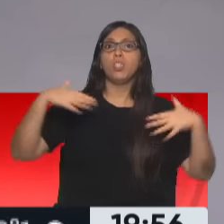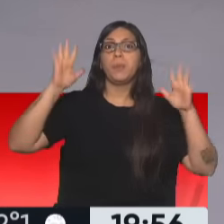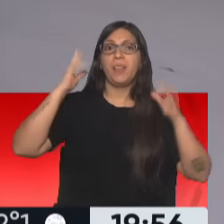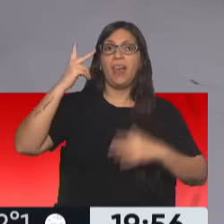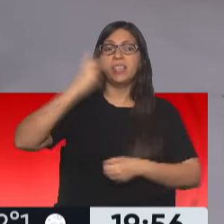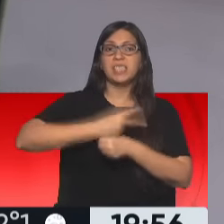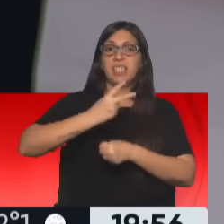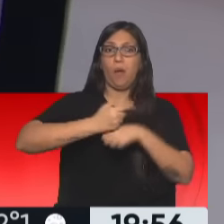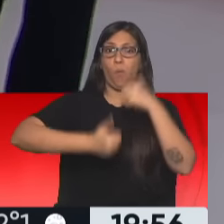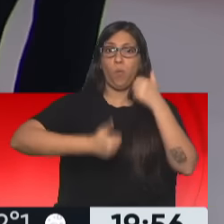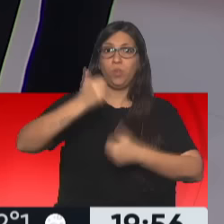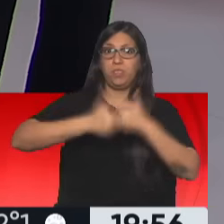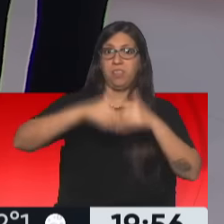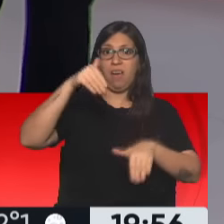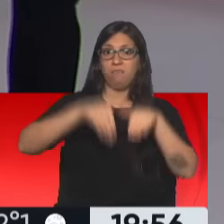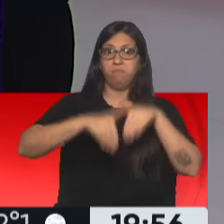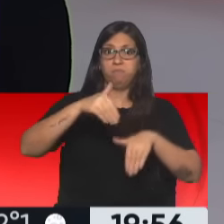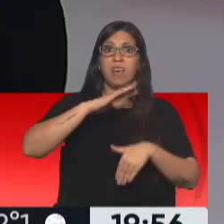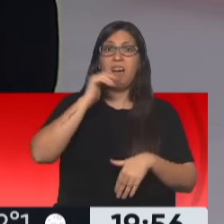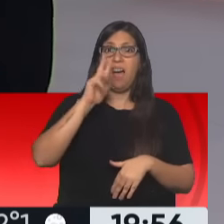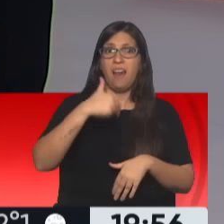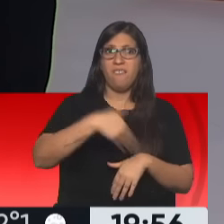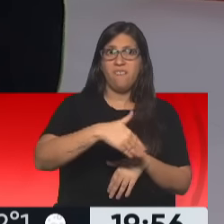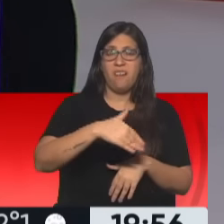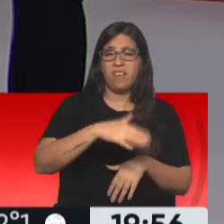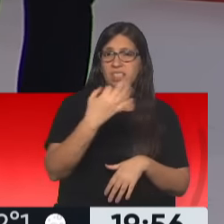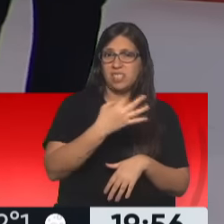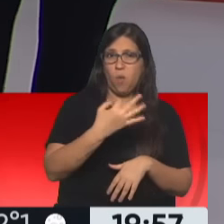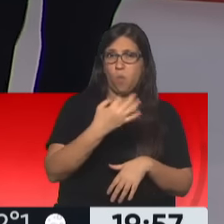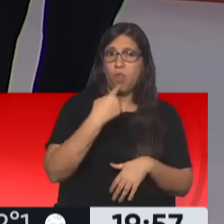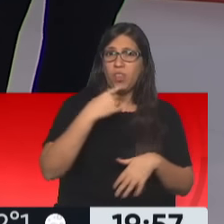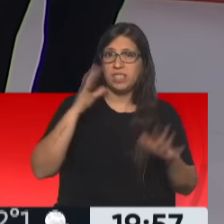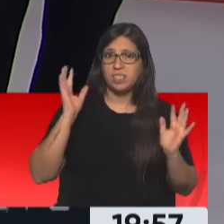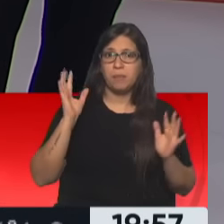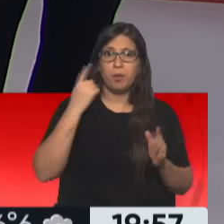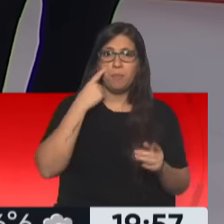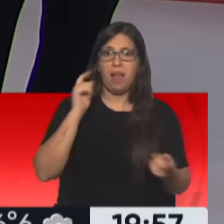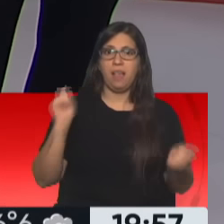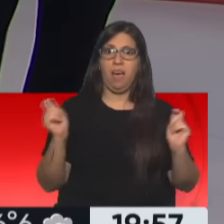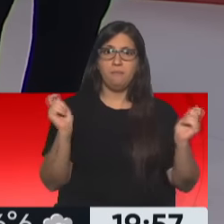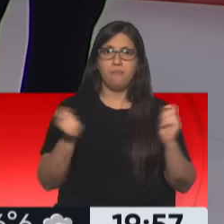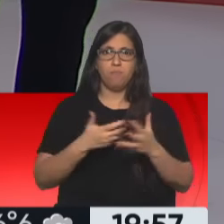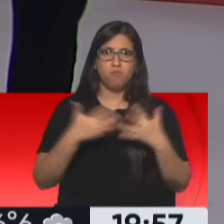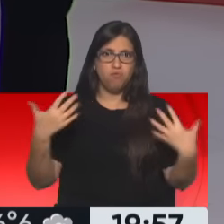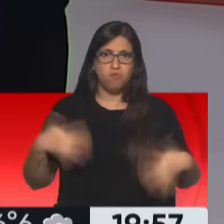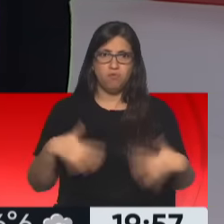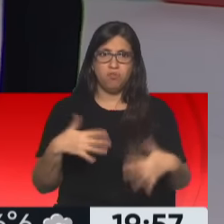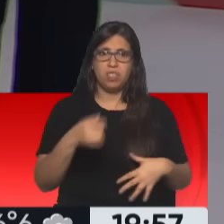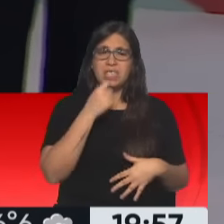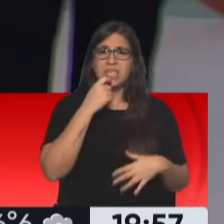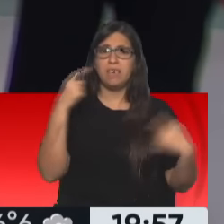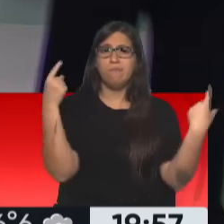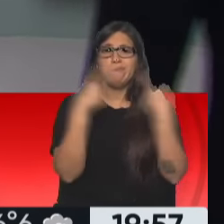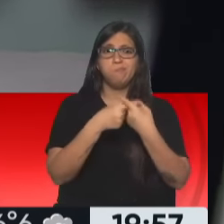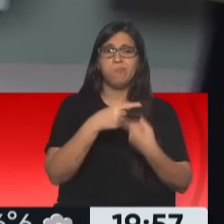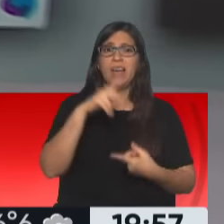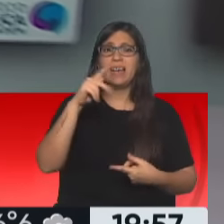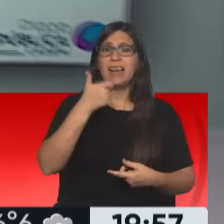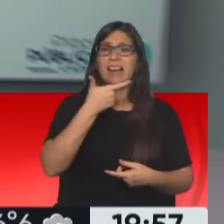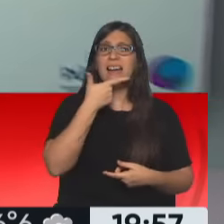que se descarta que Jara va a pasar. Fíjate cómo cambia, ¿no? Exactamente, si se enfrenta a Kast,